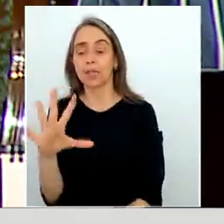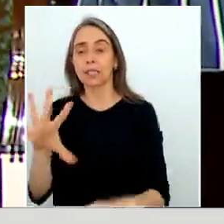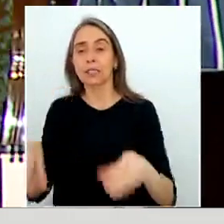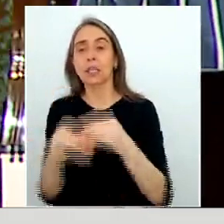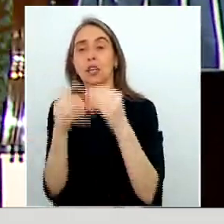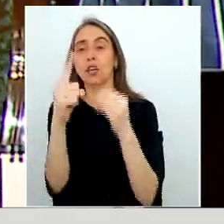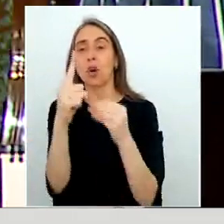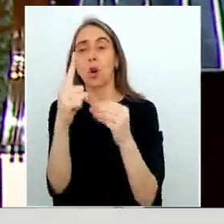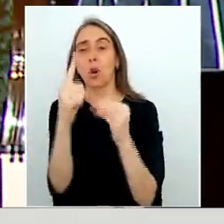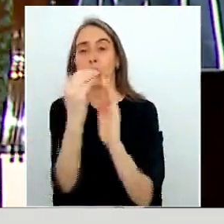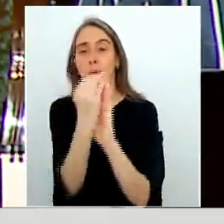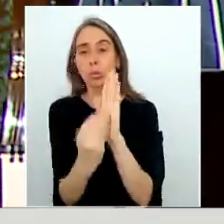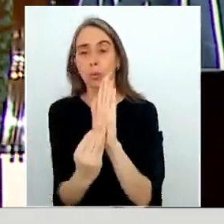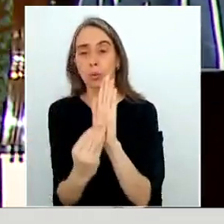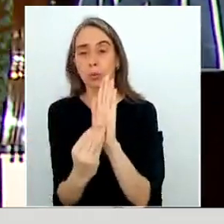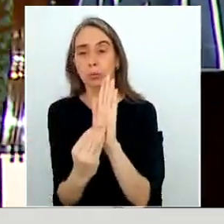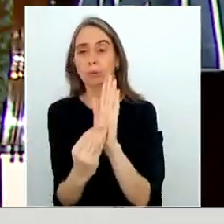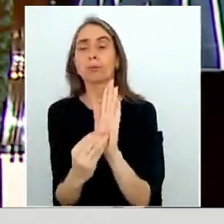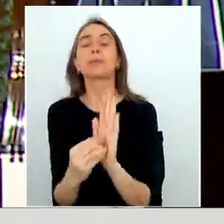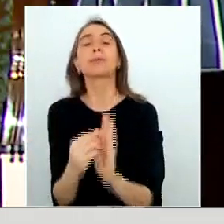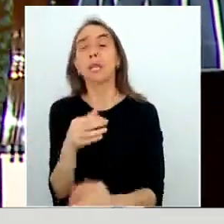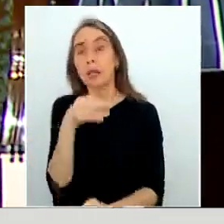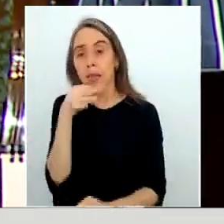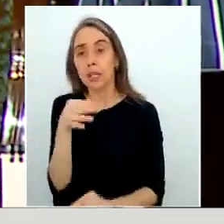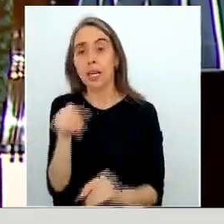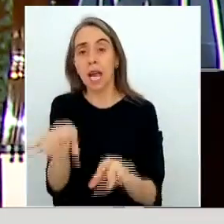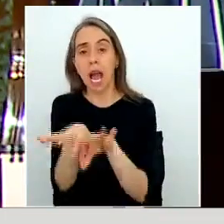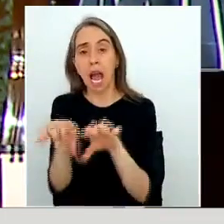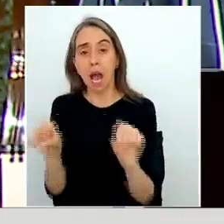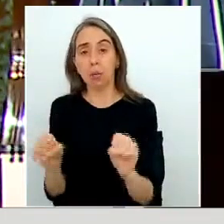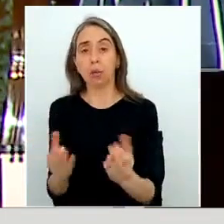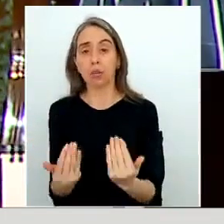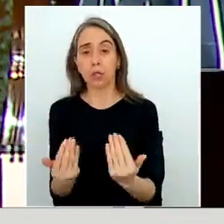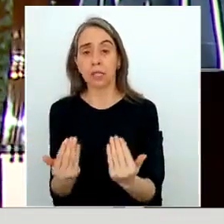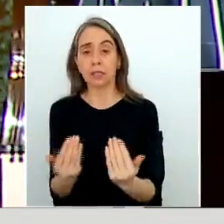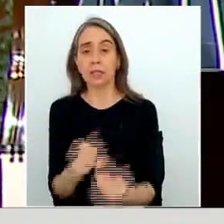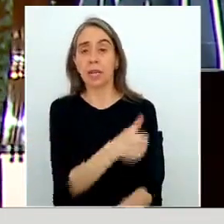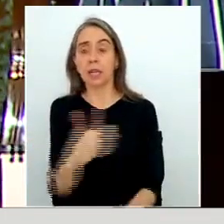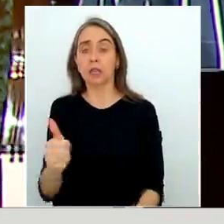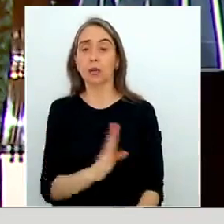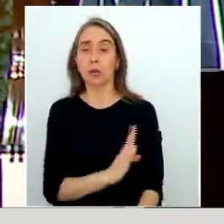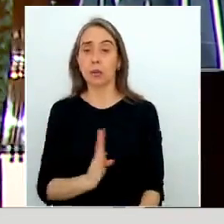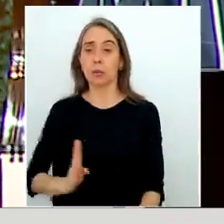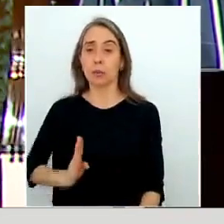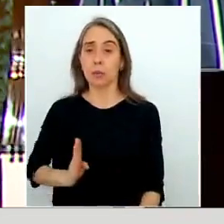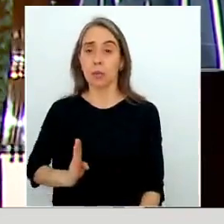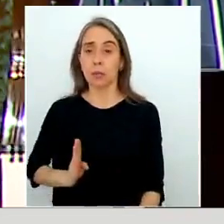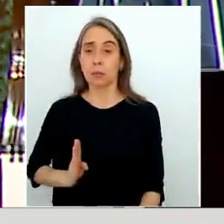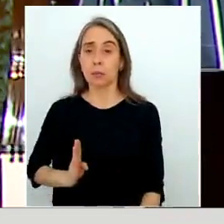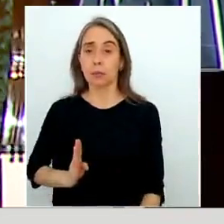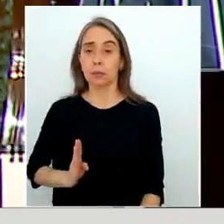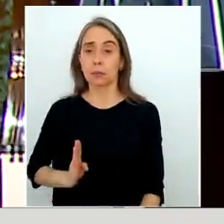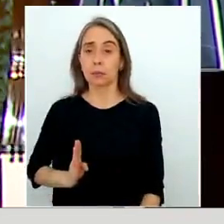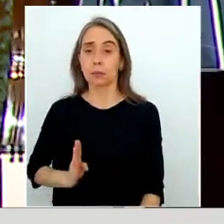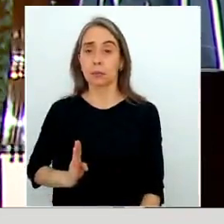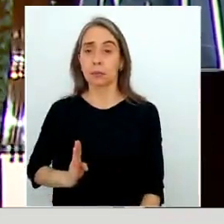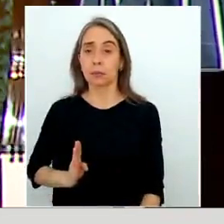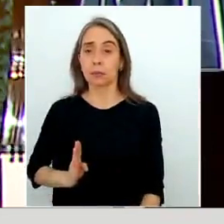gu2 Cabe hacer presente que este acuerdo requiere de la unanimidad de los